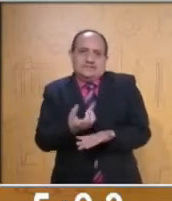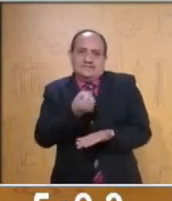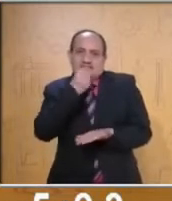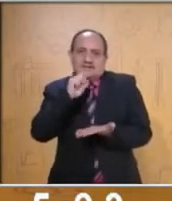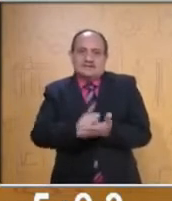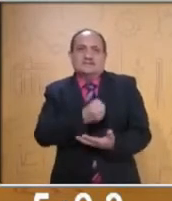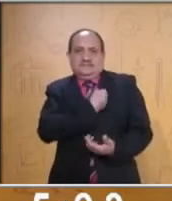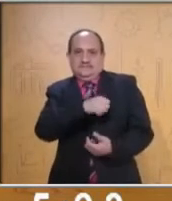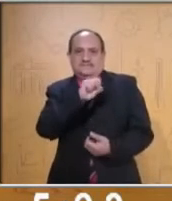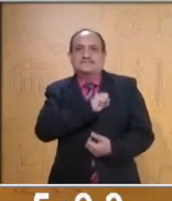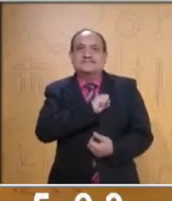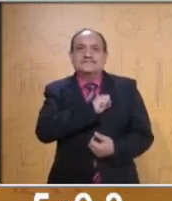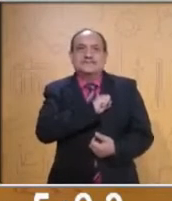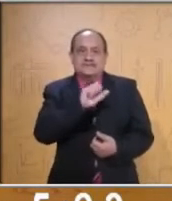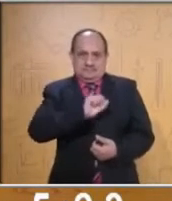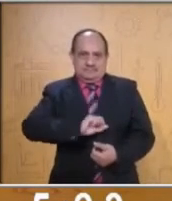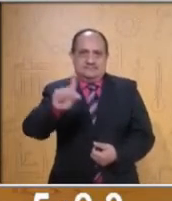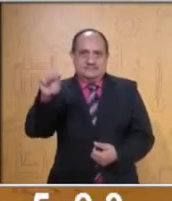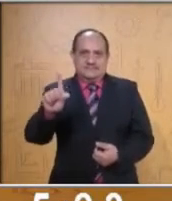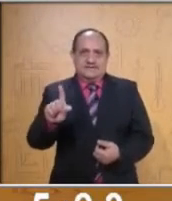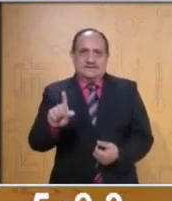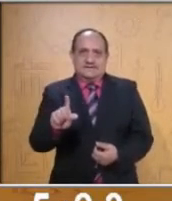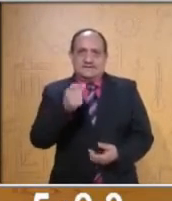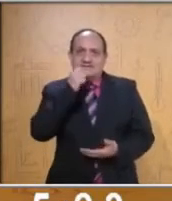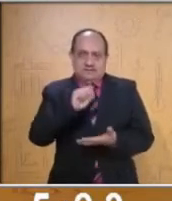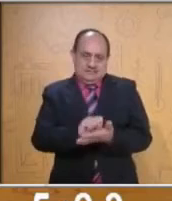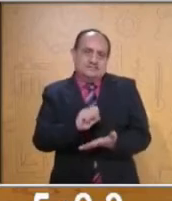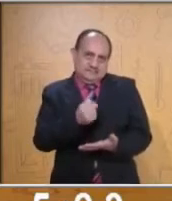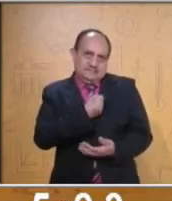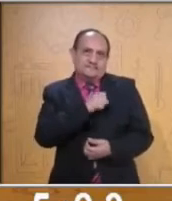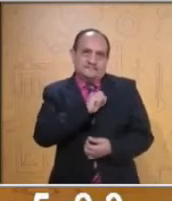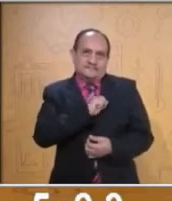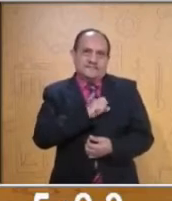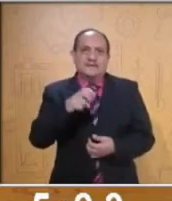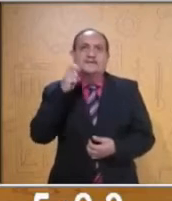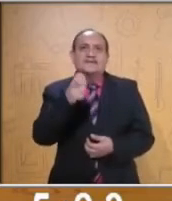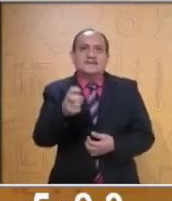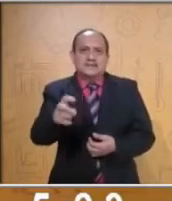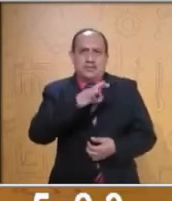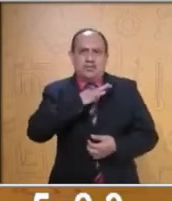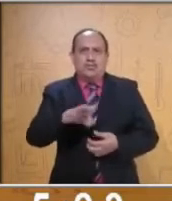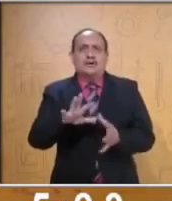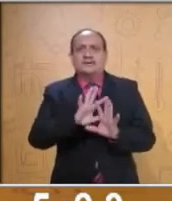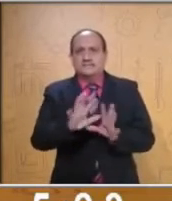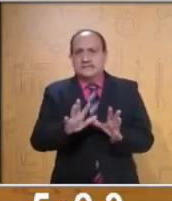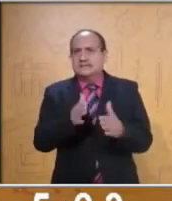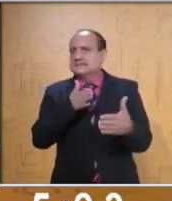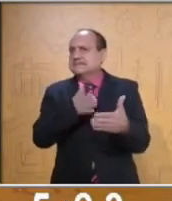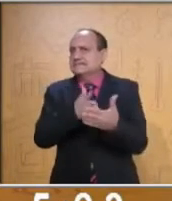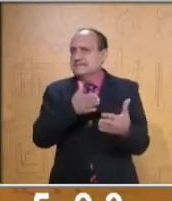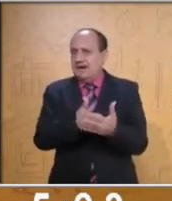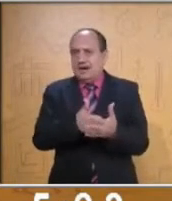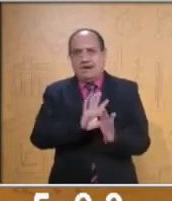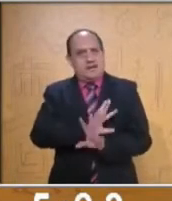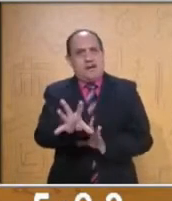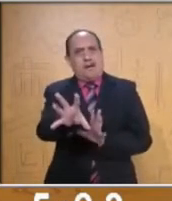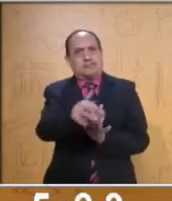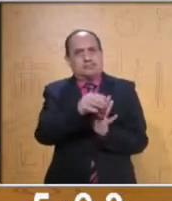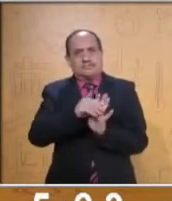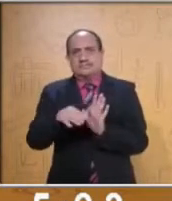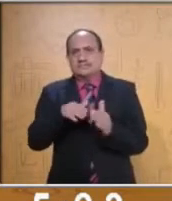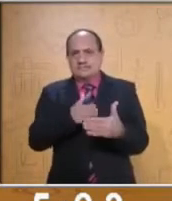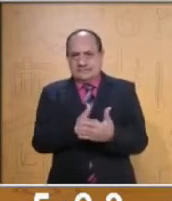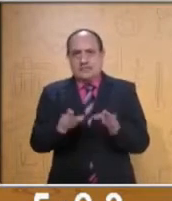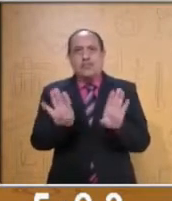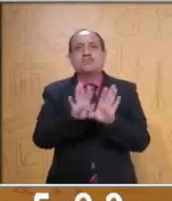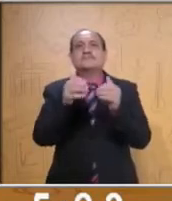autoridades de la Secretaría de Salud, para que esto pueda llegar a buenos términos. Muchachos, ¿cómo